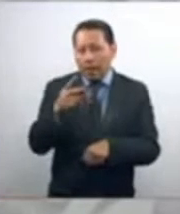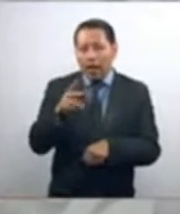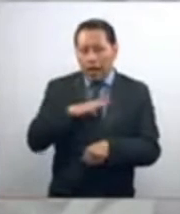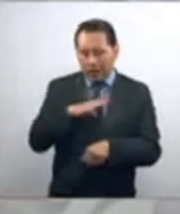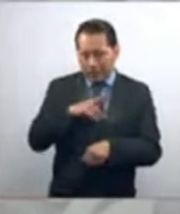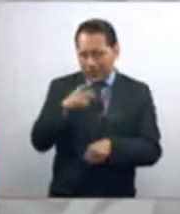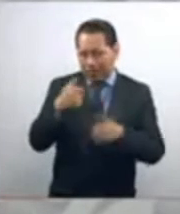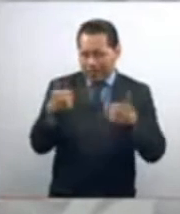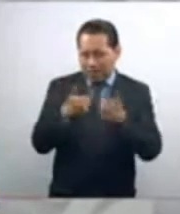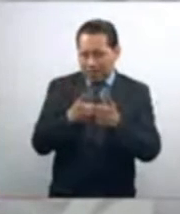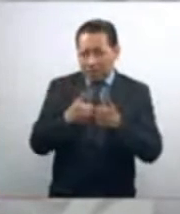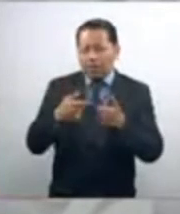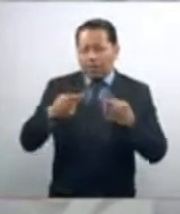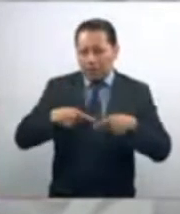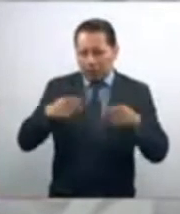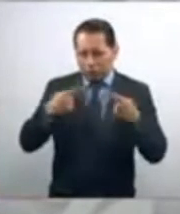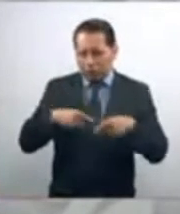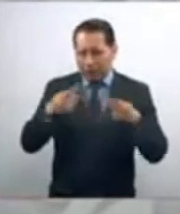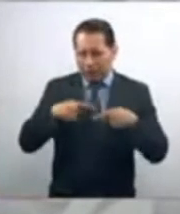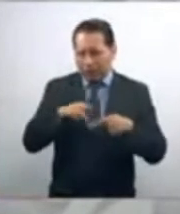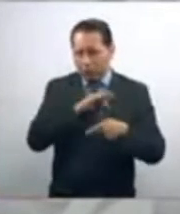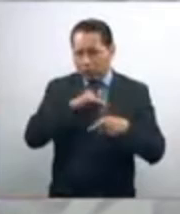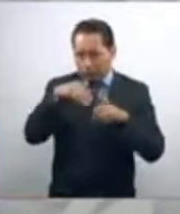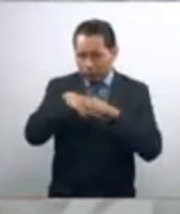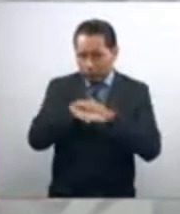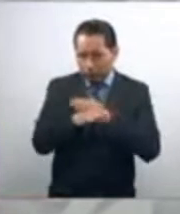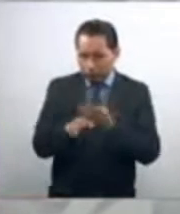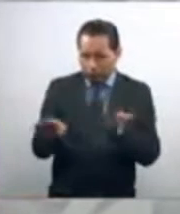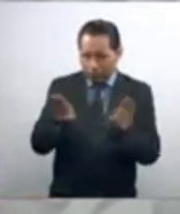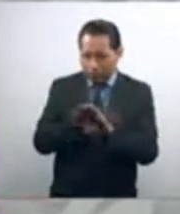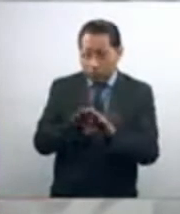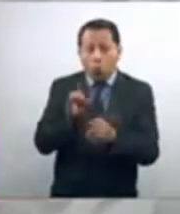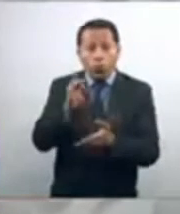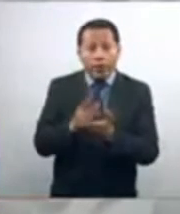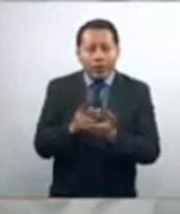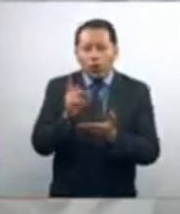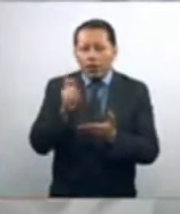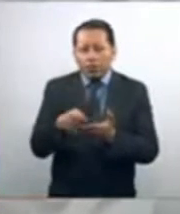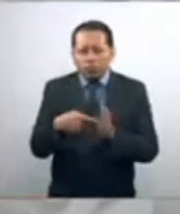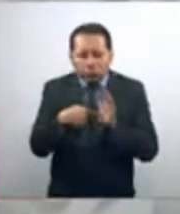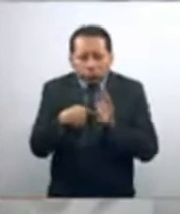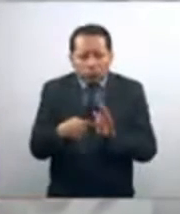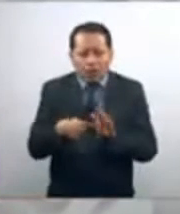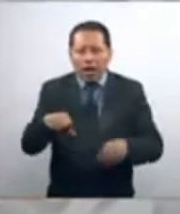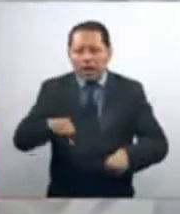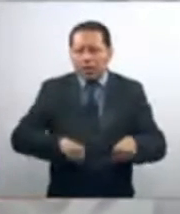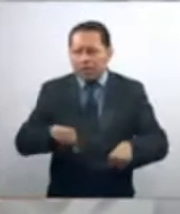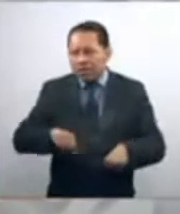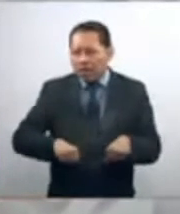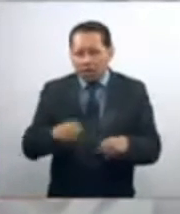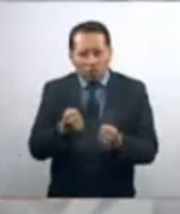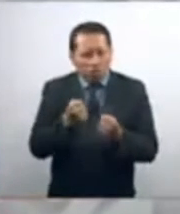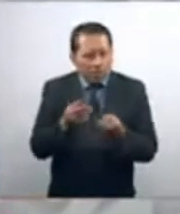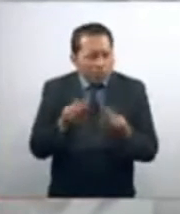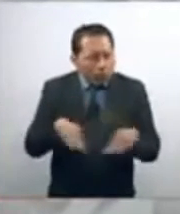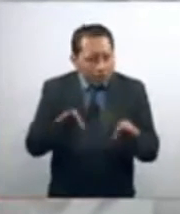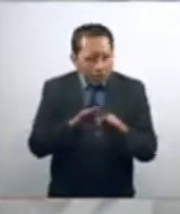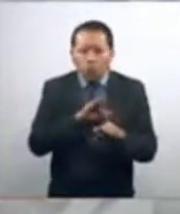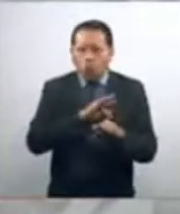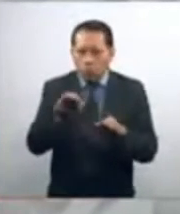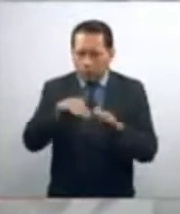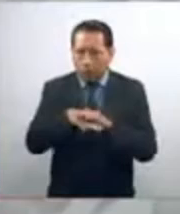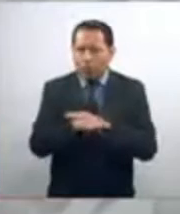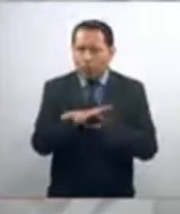terrestre. Solo quienes comprobaran trabajar en actividades de primera necesidad podían cruzar por las garitas